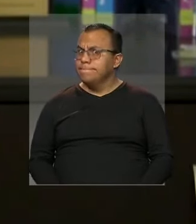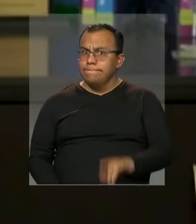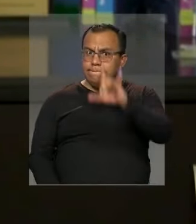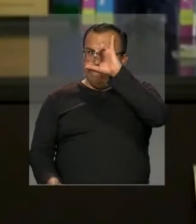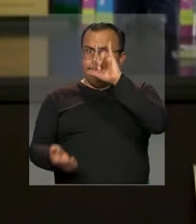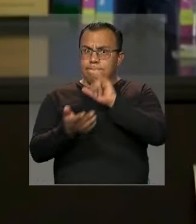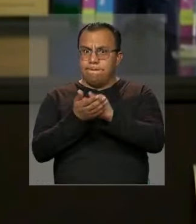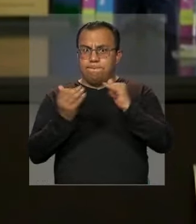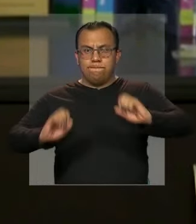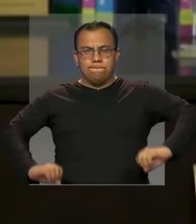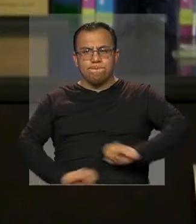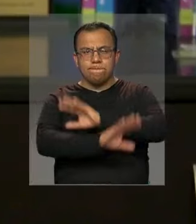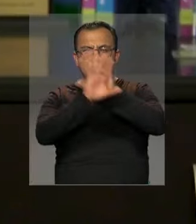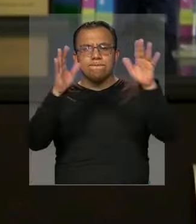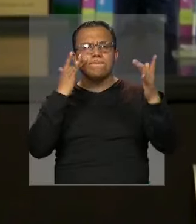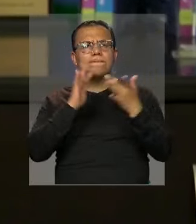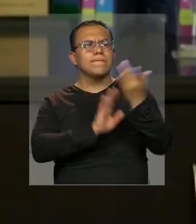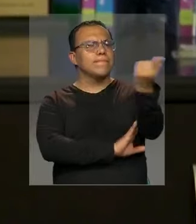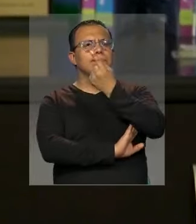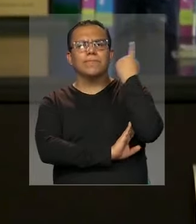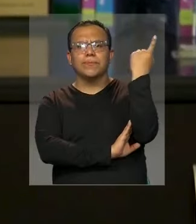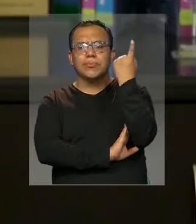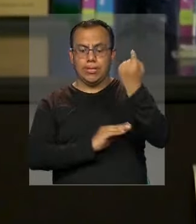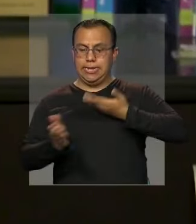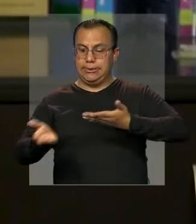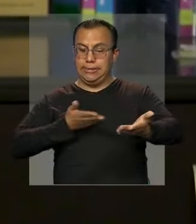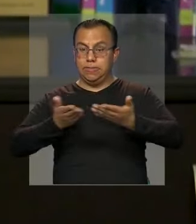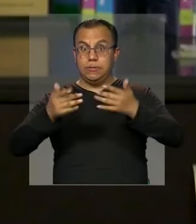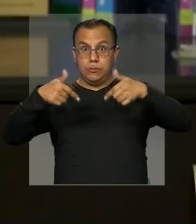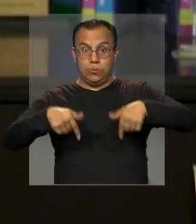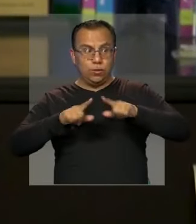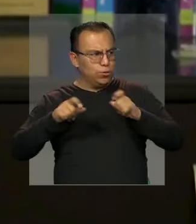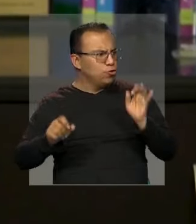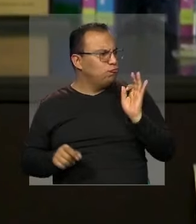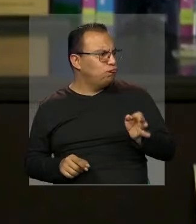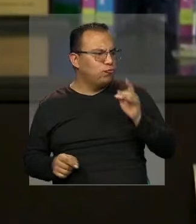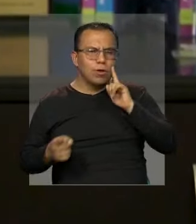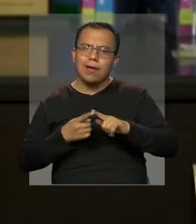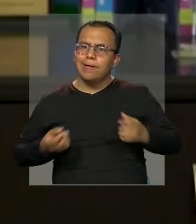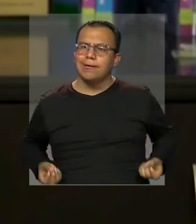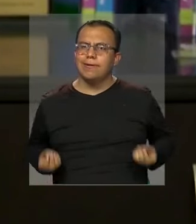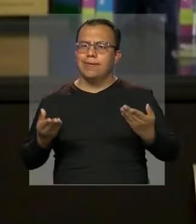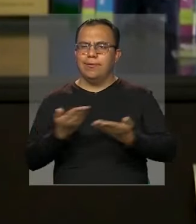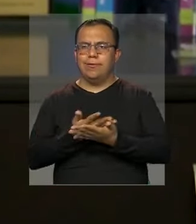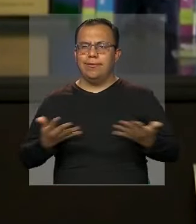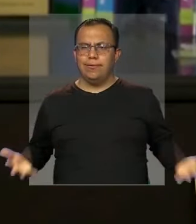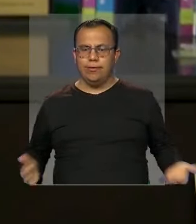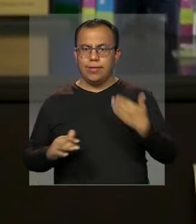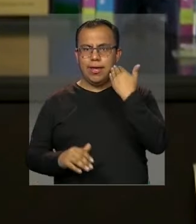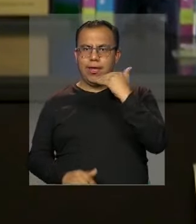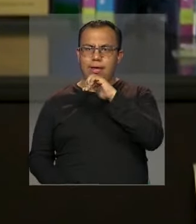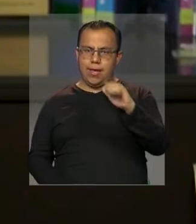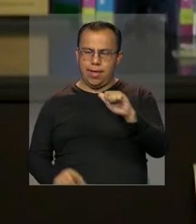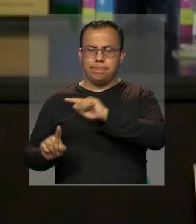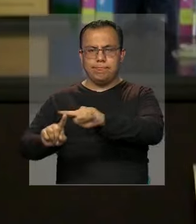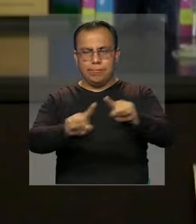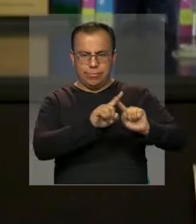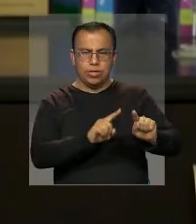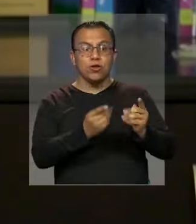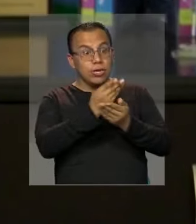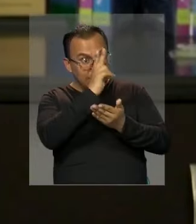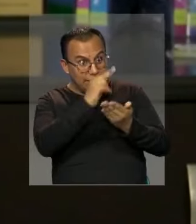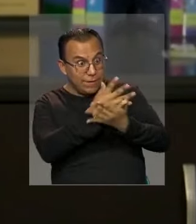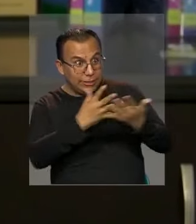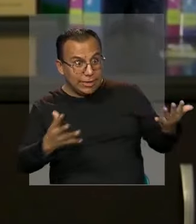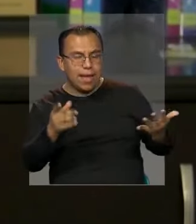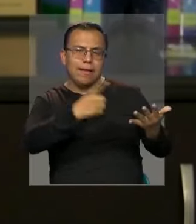es bastante clave y en general que todos nuestros servicios siempre tengan esta oferta de las mujeres en sus diferencias y diversidades para que